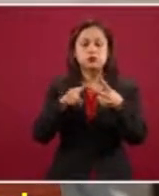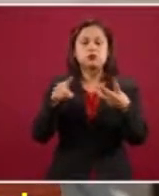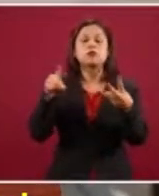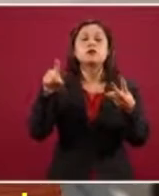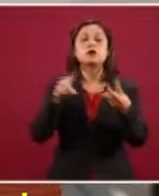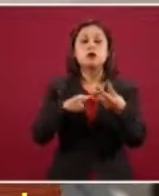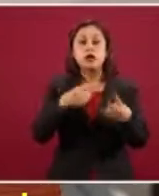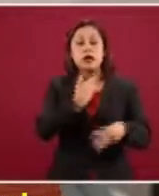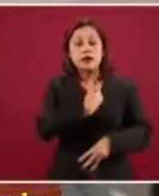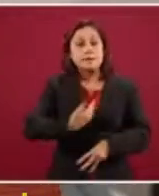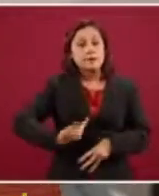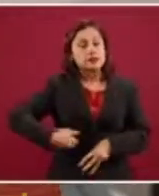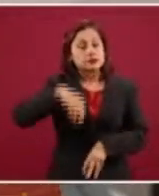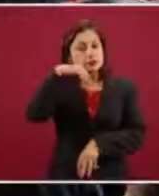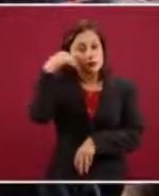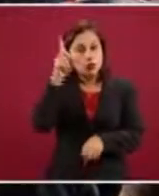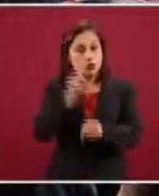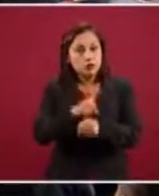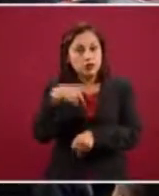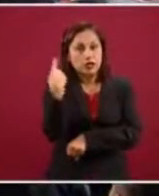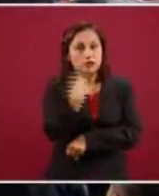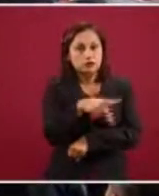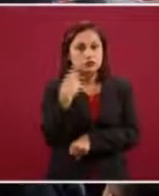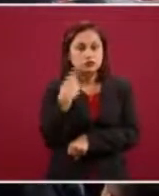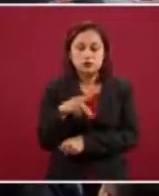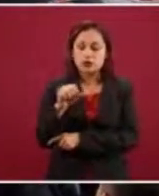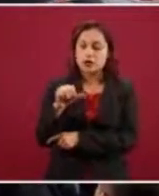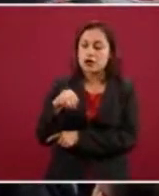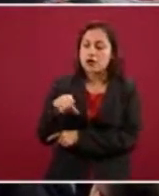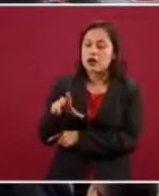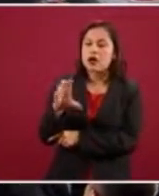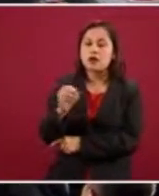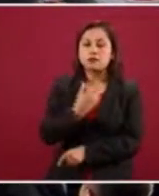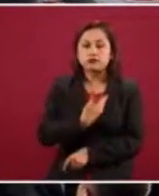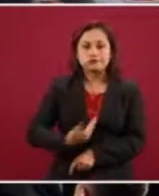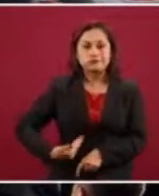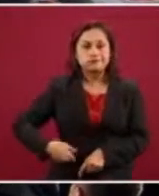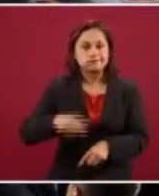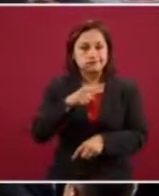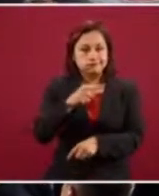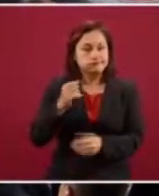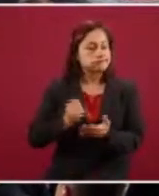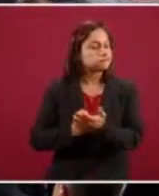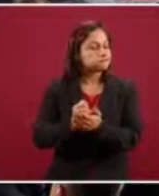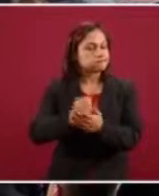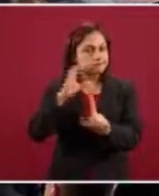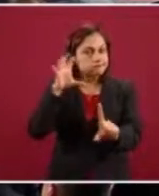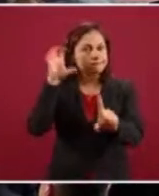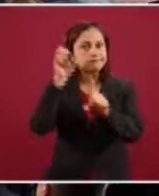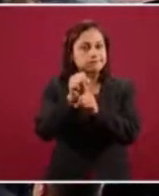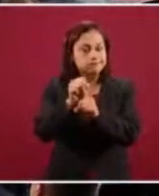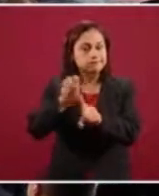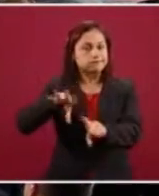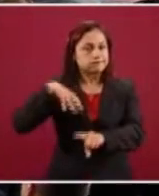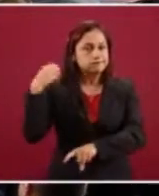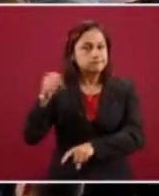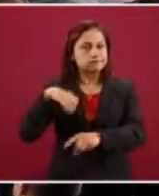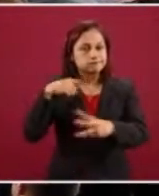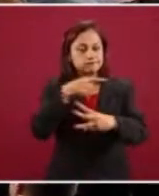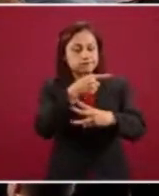del presidente Andrés Manuel López Obrador por hacer que las cosas sucedan, nos